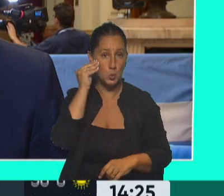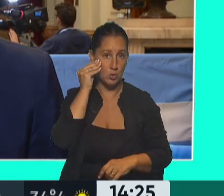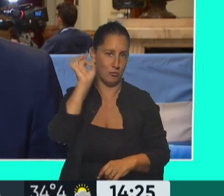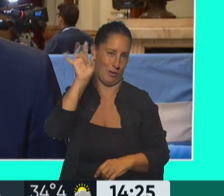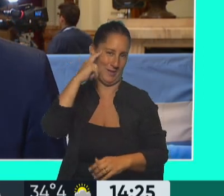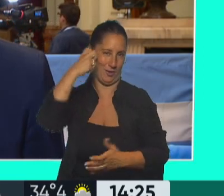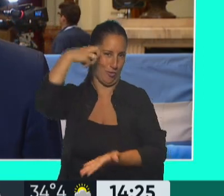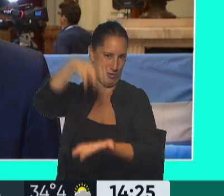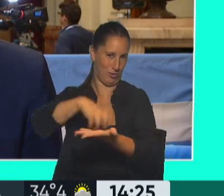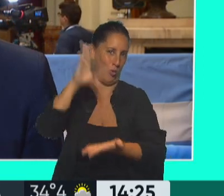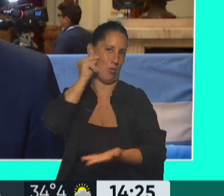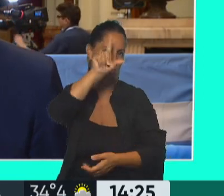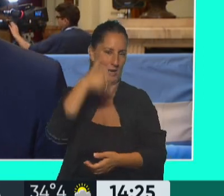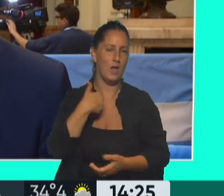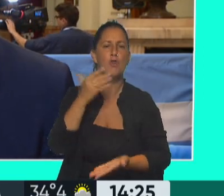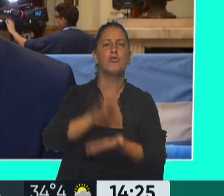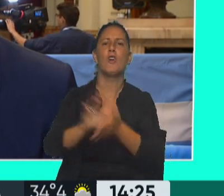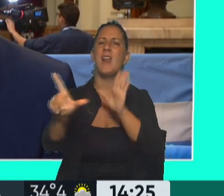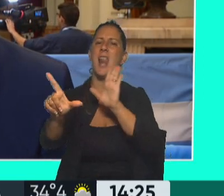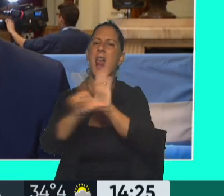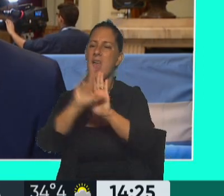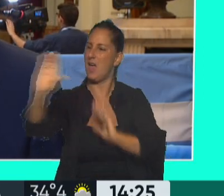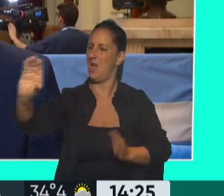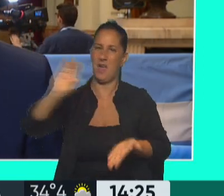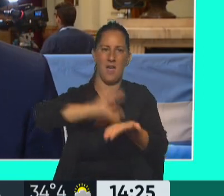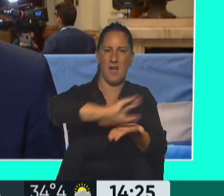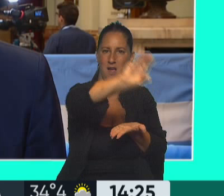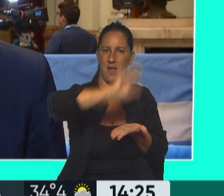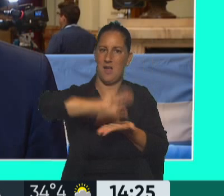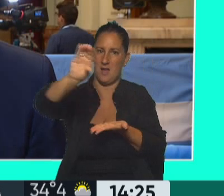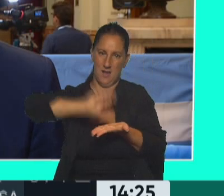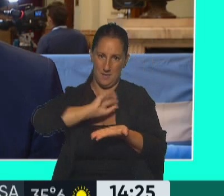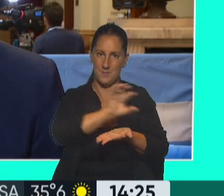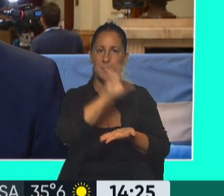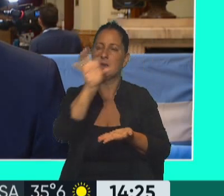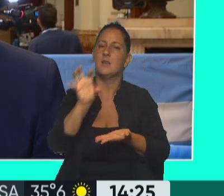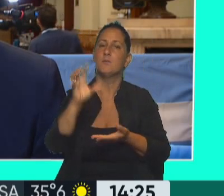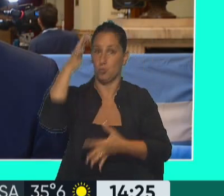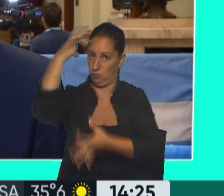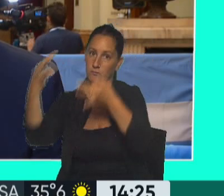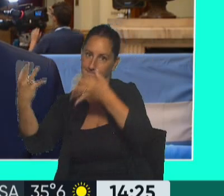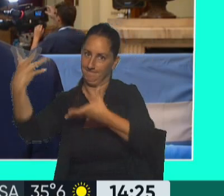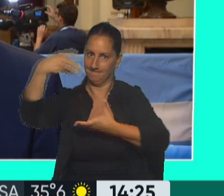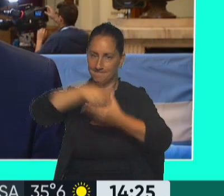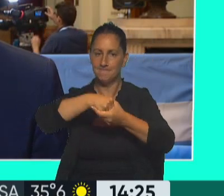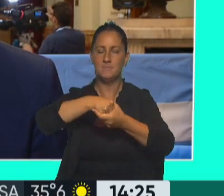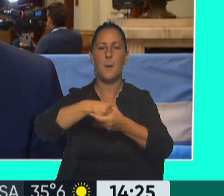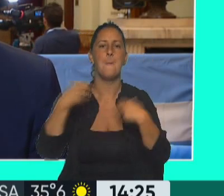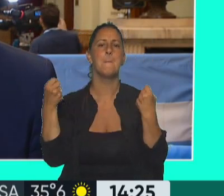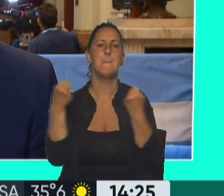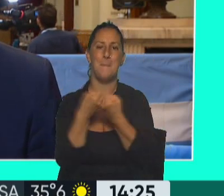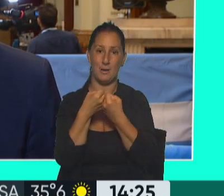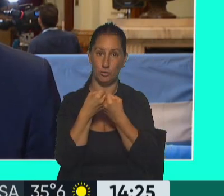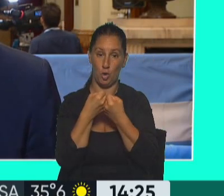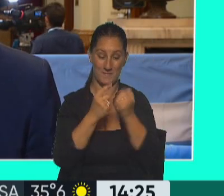Congreso, sobre el tema de la ley de coparticipación y la intervención que ha tenido la Corte Suprema en esto, en algo en la cual, un pacto del cual